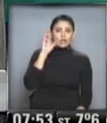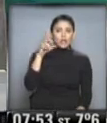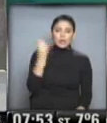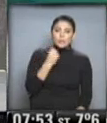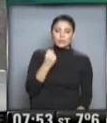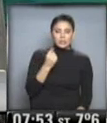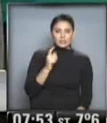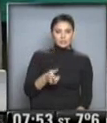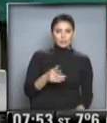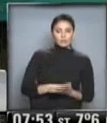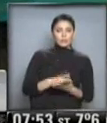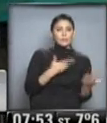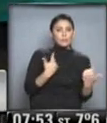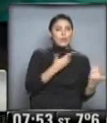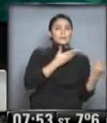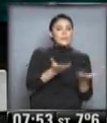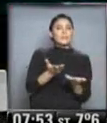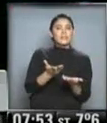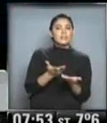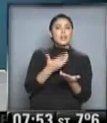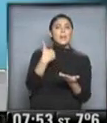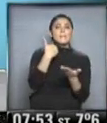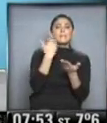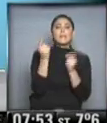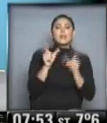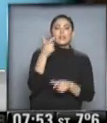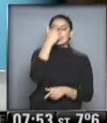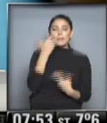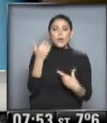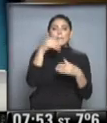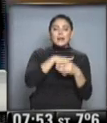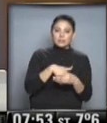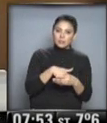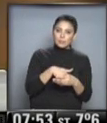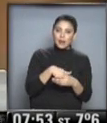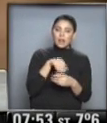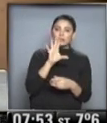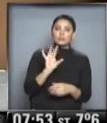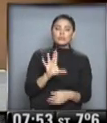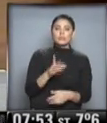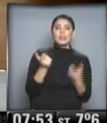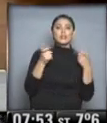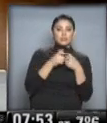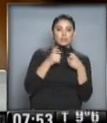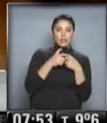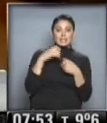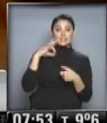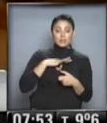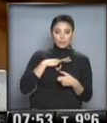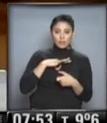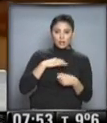a brindar el espacio de participación a las mismas personas ciegas. Yo, además de ser observador de la sociedad civil durante todo este